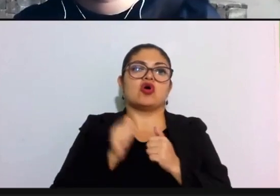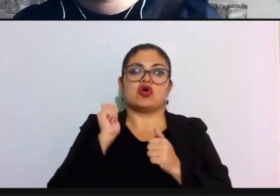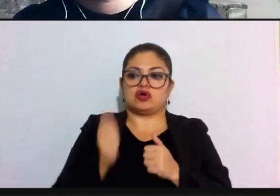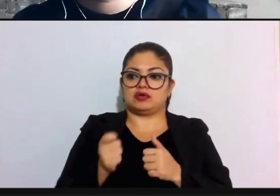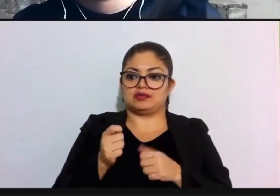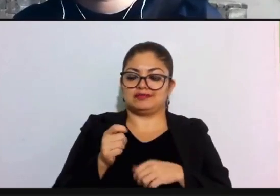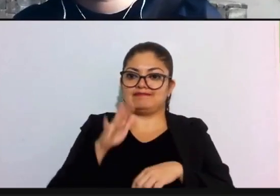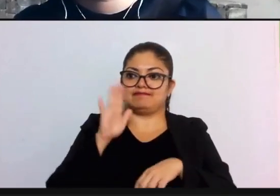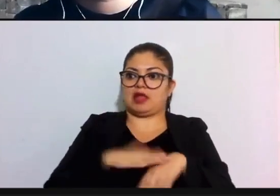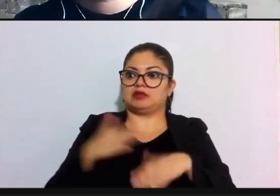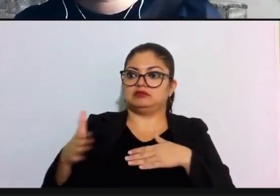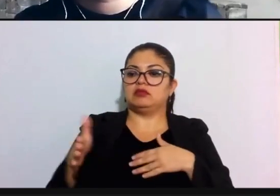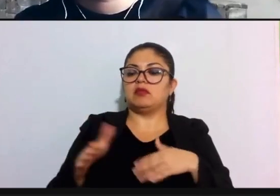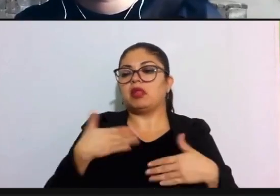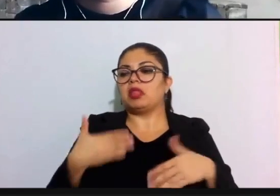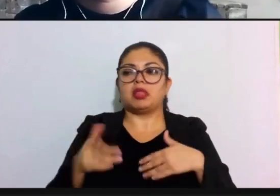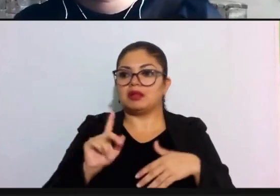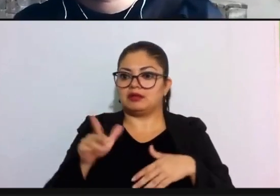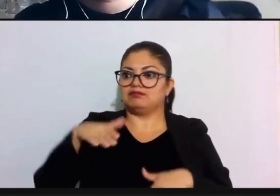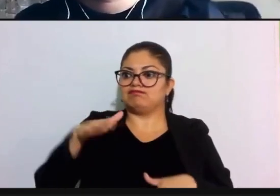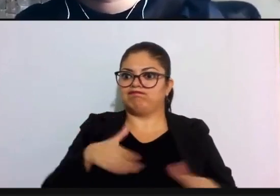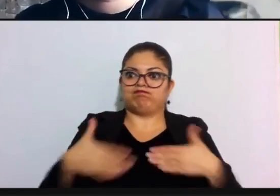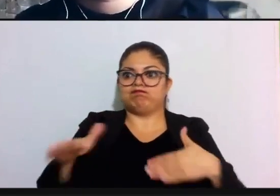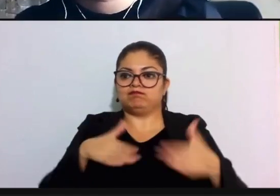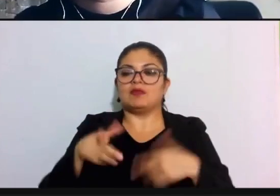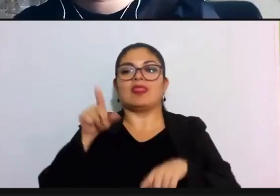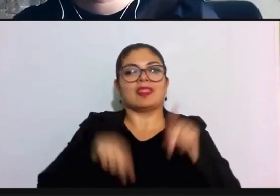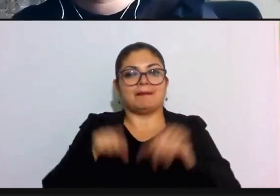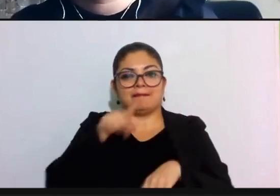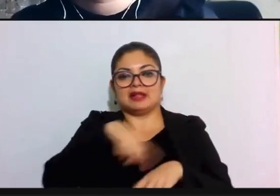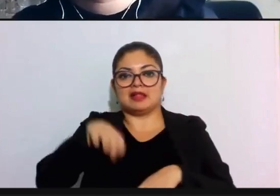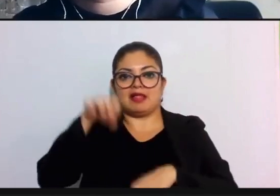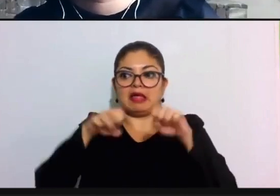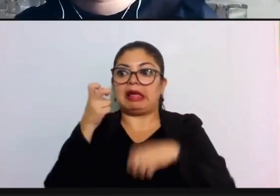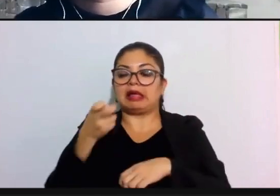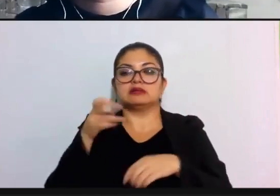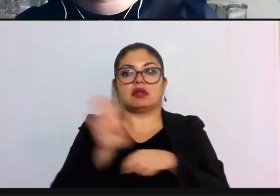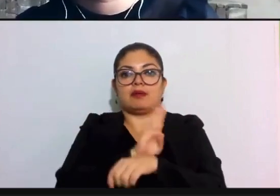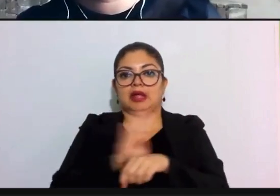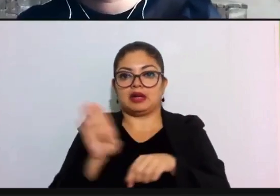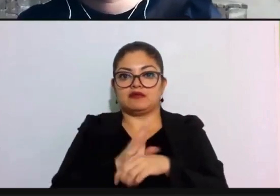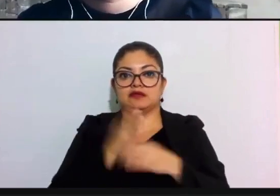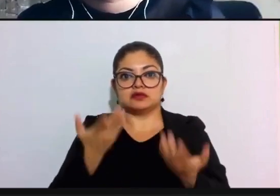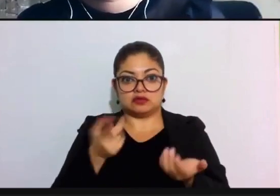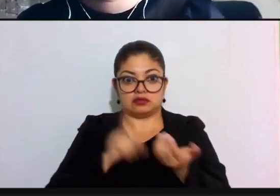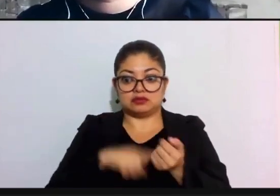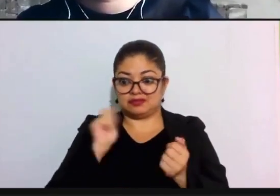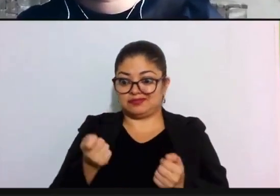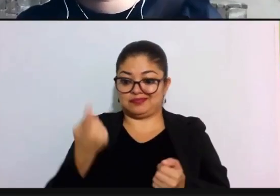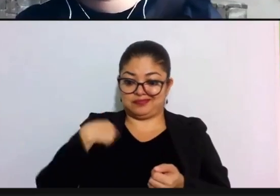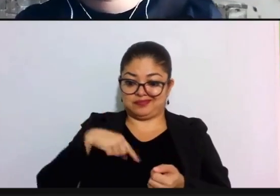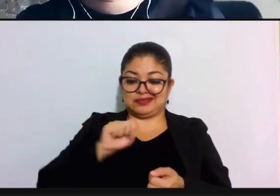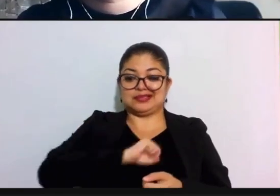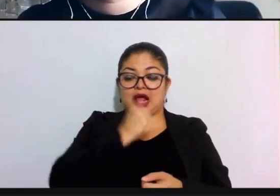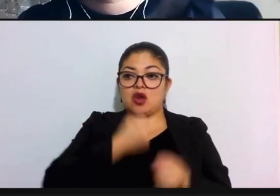dependiendo de nuestra edad, y esto nos va a traer beneficios pues que ya ha analizado y ha comprobado la ciencia en nuestra salud mental y también en